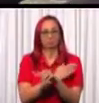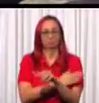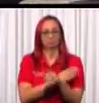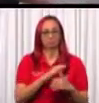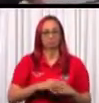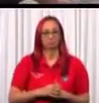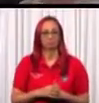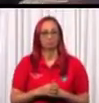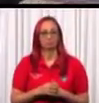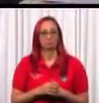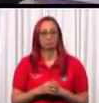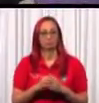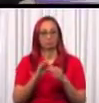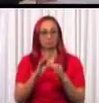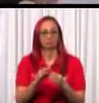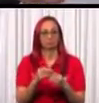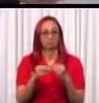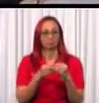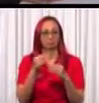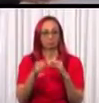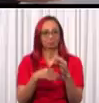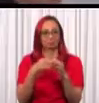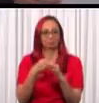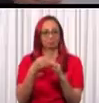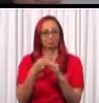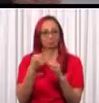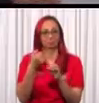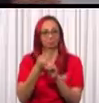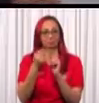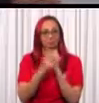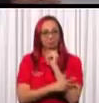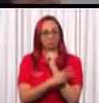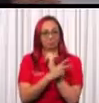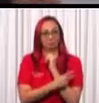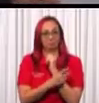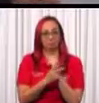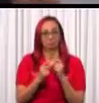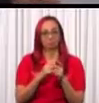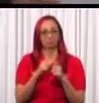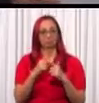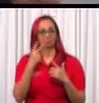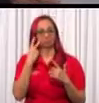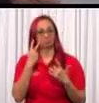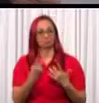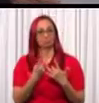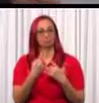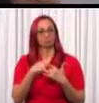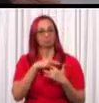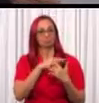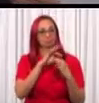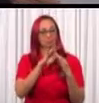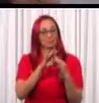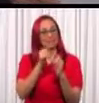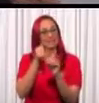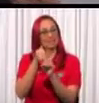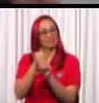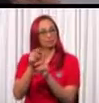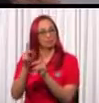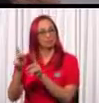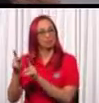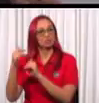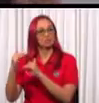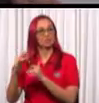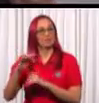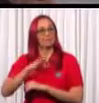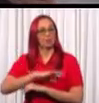la producción de todo tipo de cosas en este país. Eso es una situación que, o sea, nosotros los consumidores somos los que nos vemos perjudicados